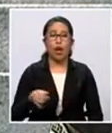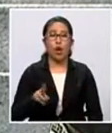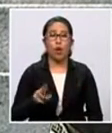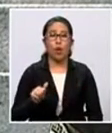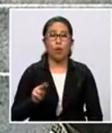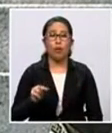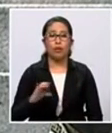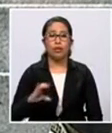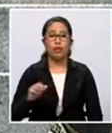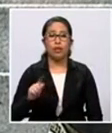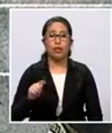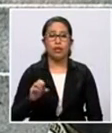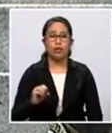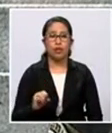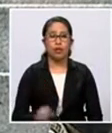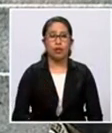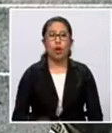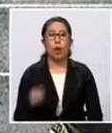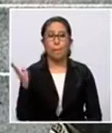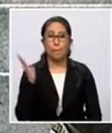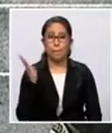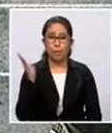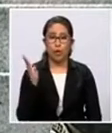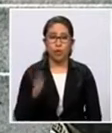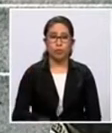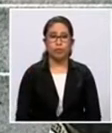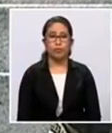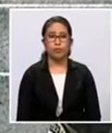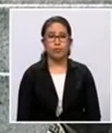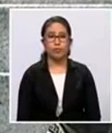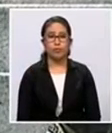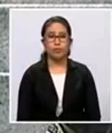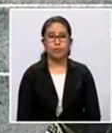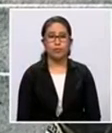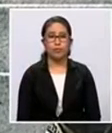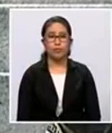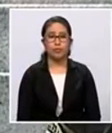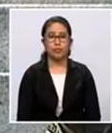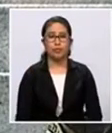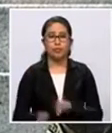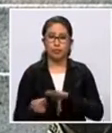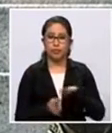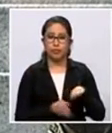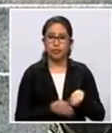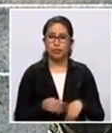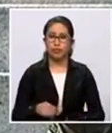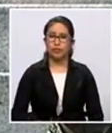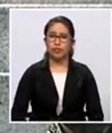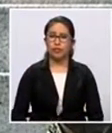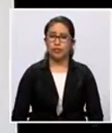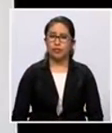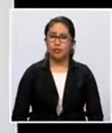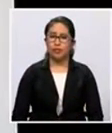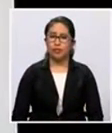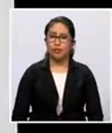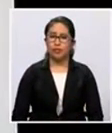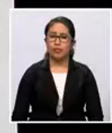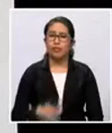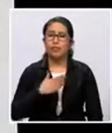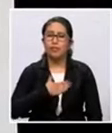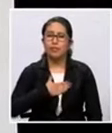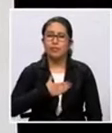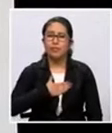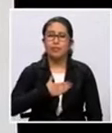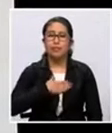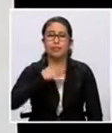otra manera también recibe el bono de familia. La otra pregunta es, mi hijo el